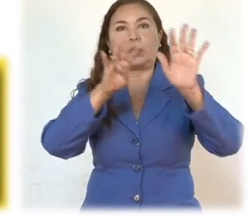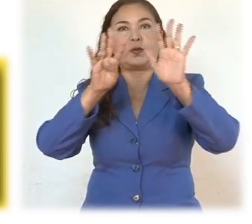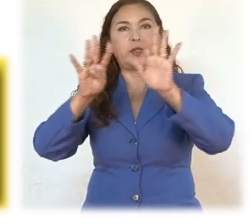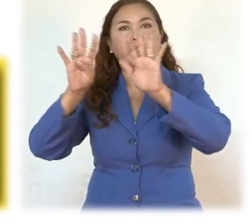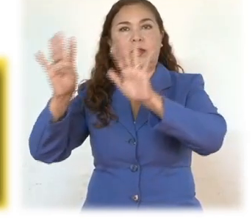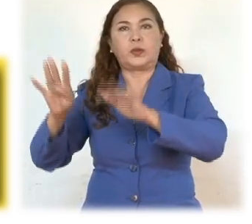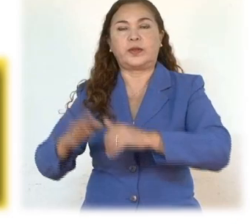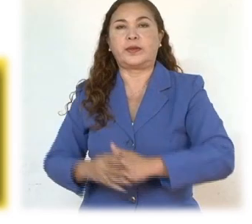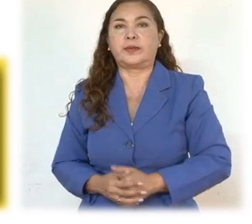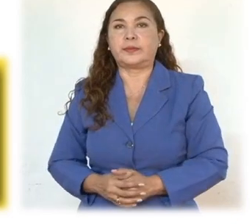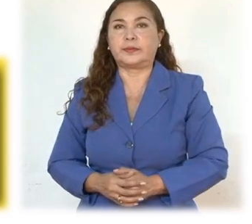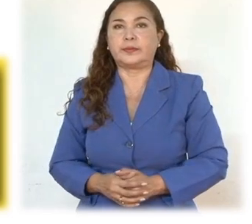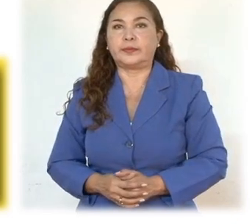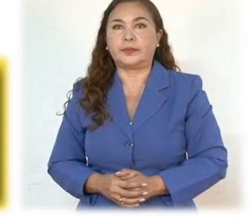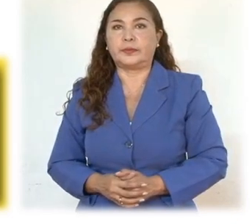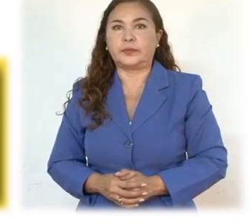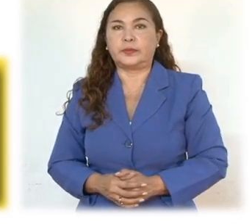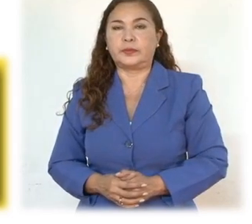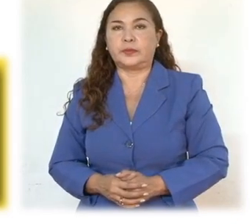1999